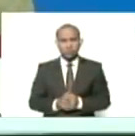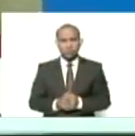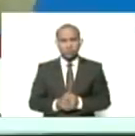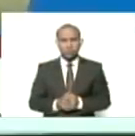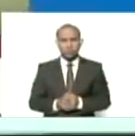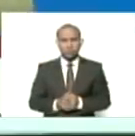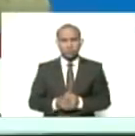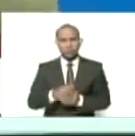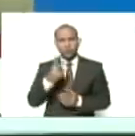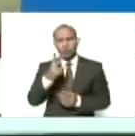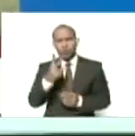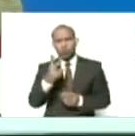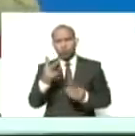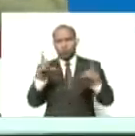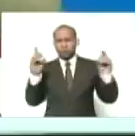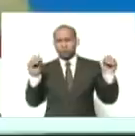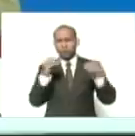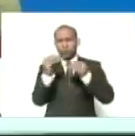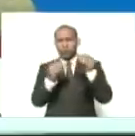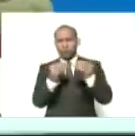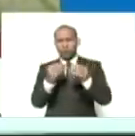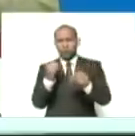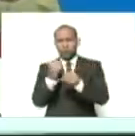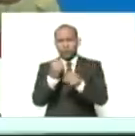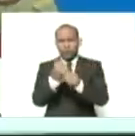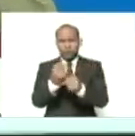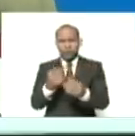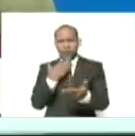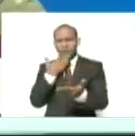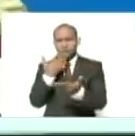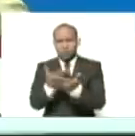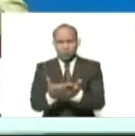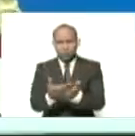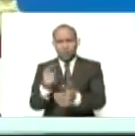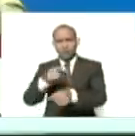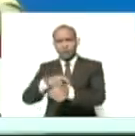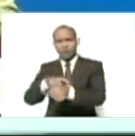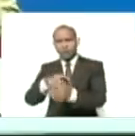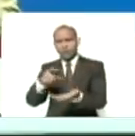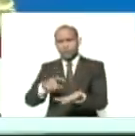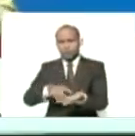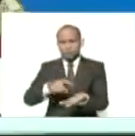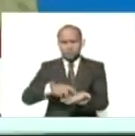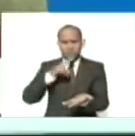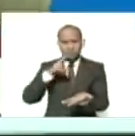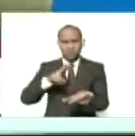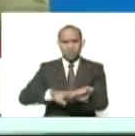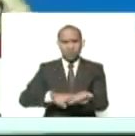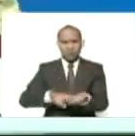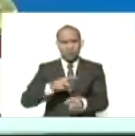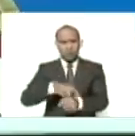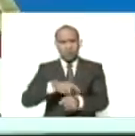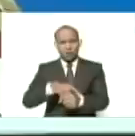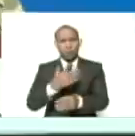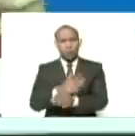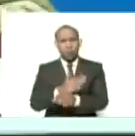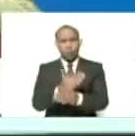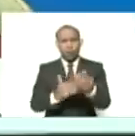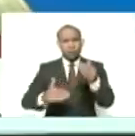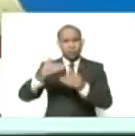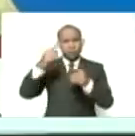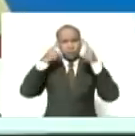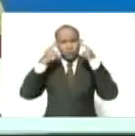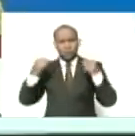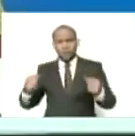bichitos, transmitimos, proponemos, decimos. En tiempo real, jugar las grandes ligas, compadre.